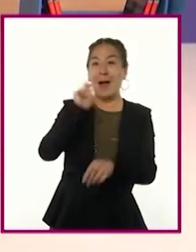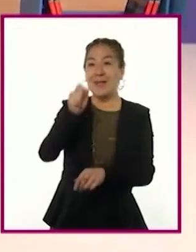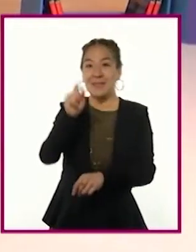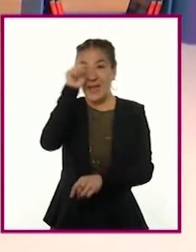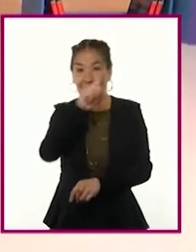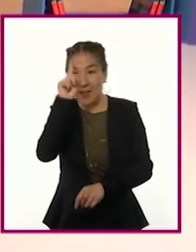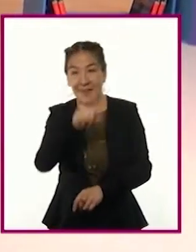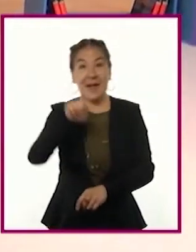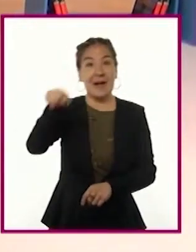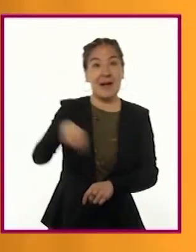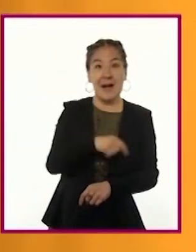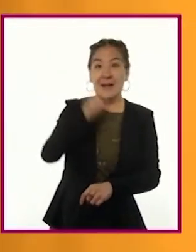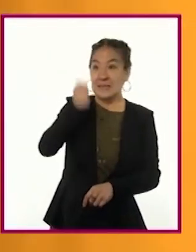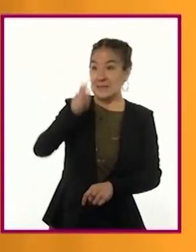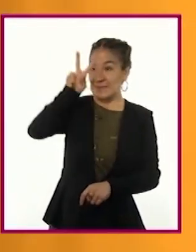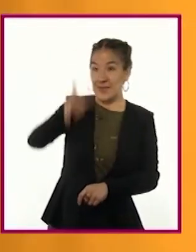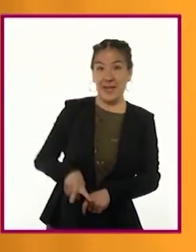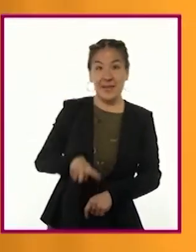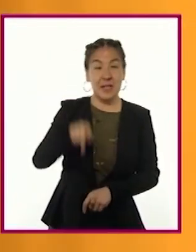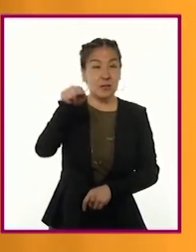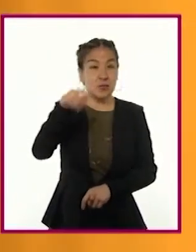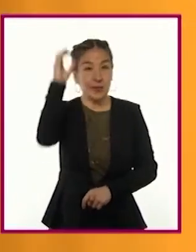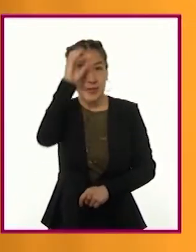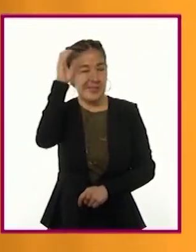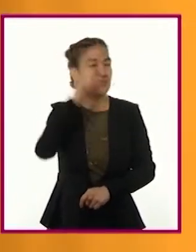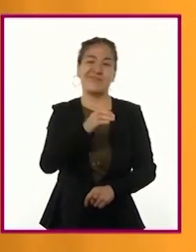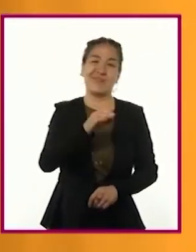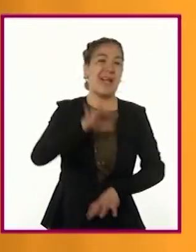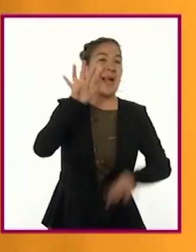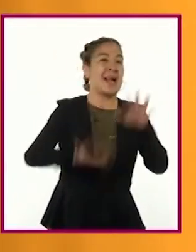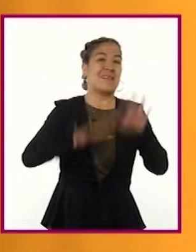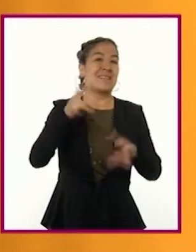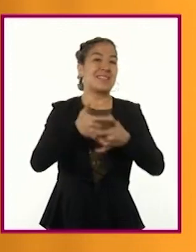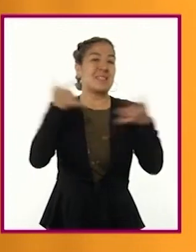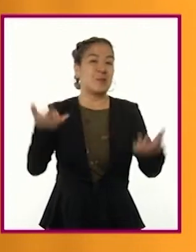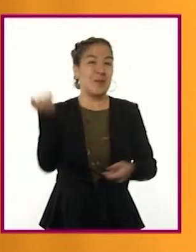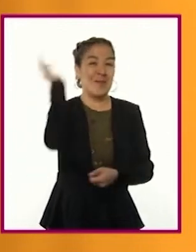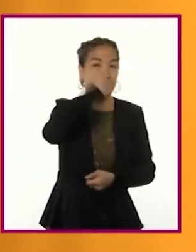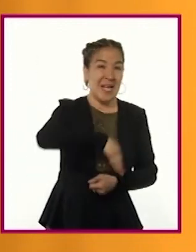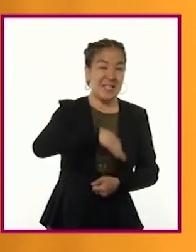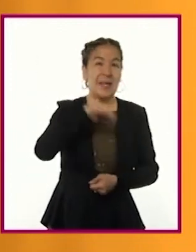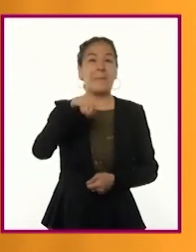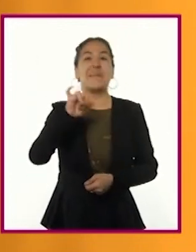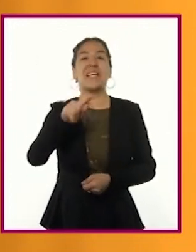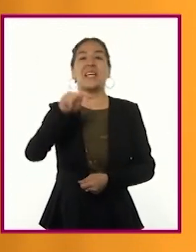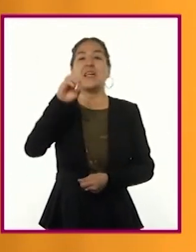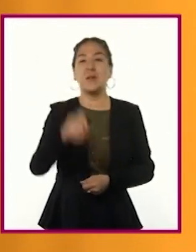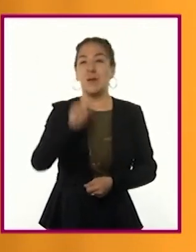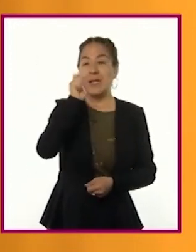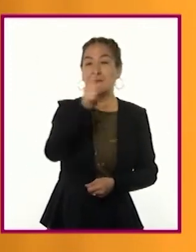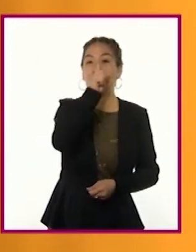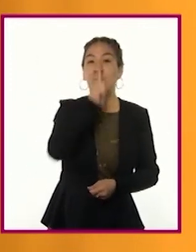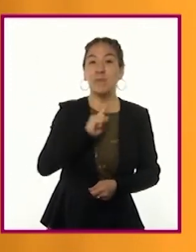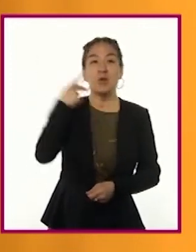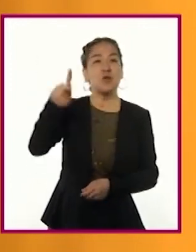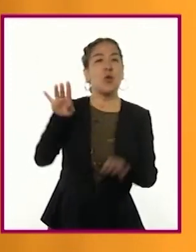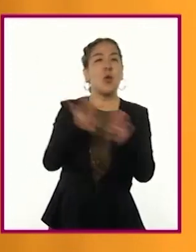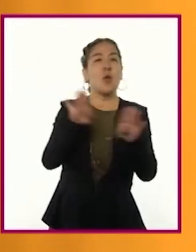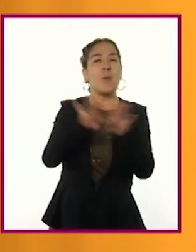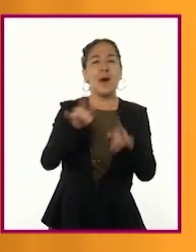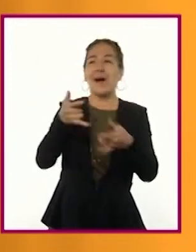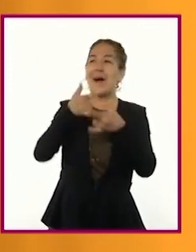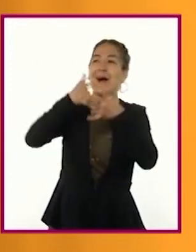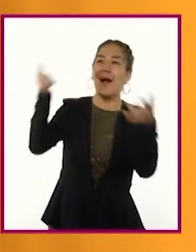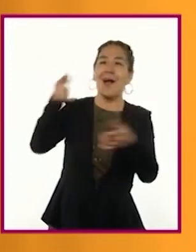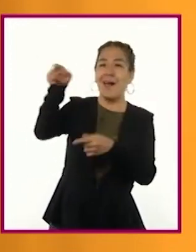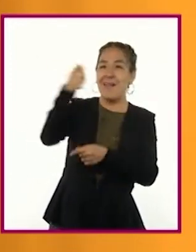algunos familiares es científica. Muchas veces son historias falsas y son creencias que ellos construyeron a partir de su experiencia